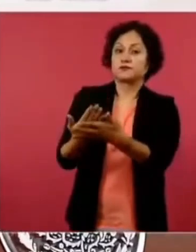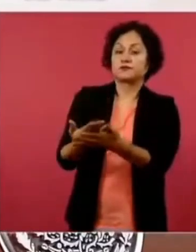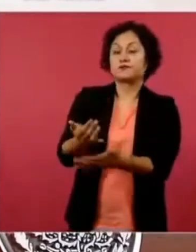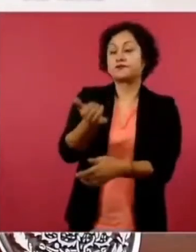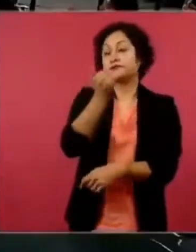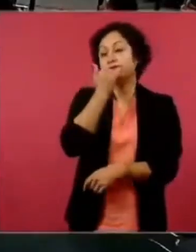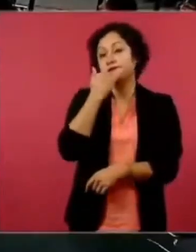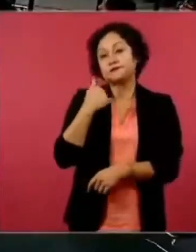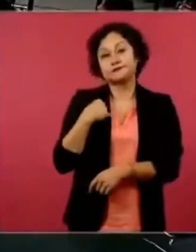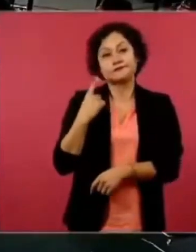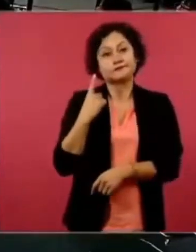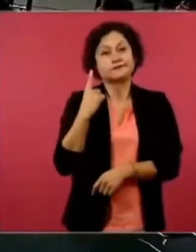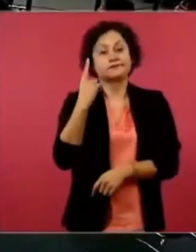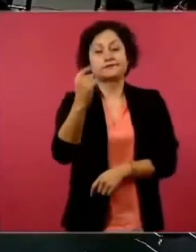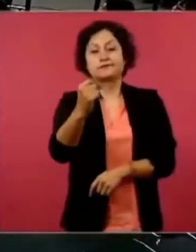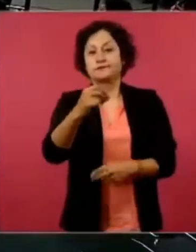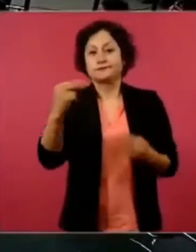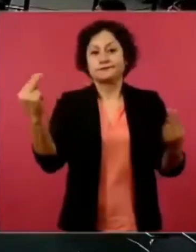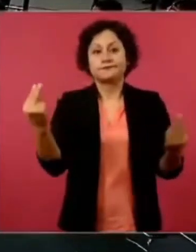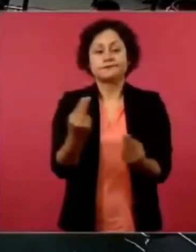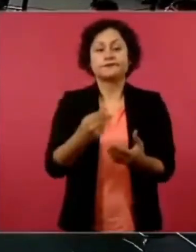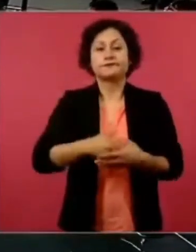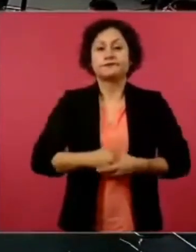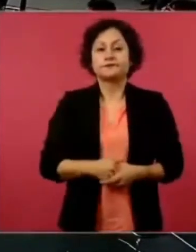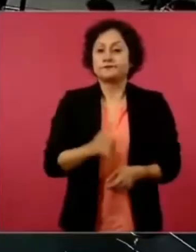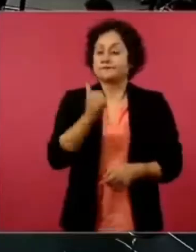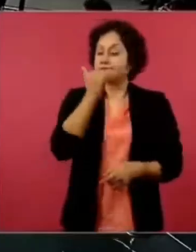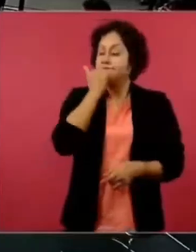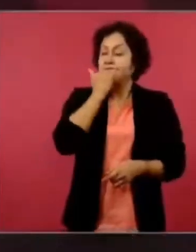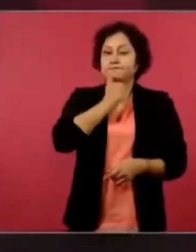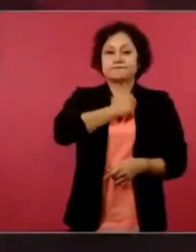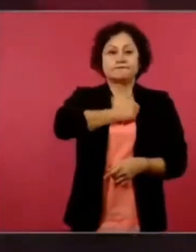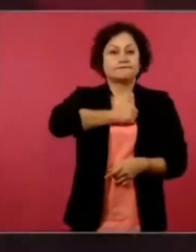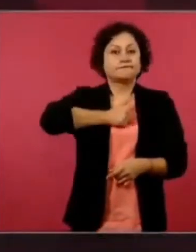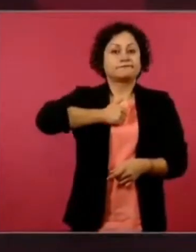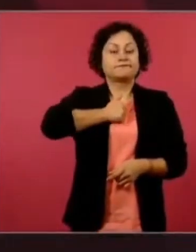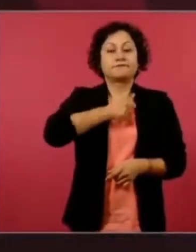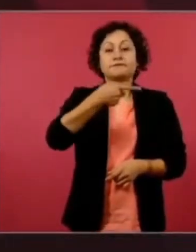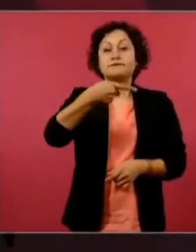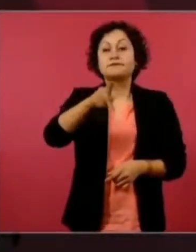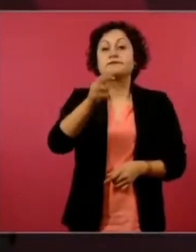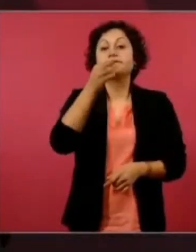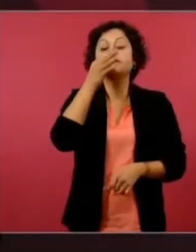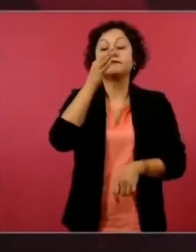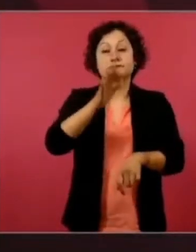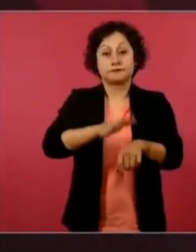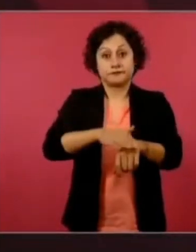Sí. Lo lamento mucho, pero es que ¿saben qué?